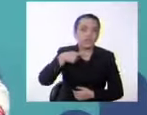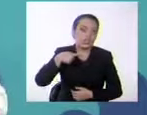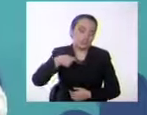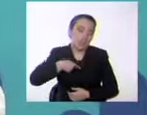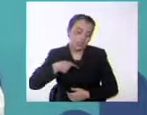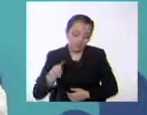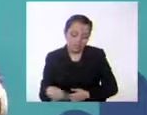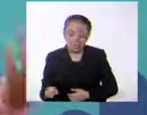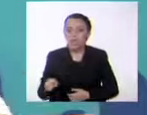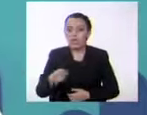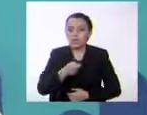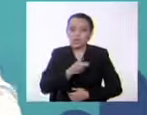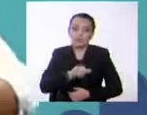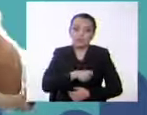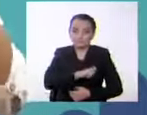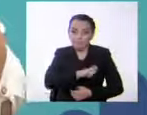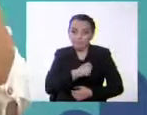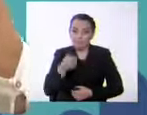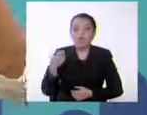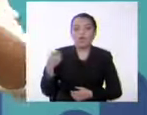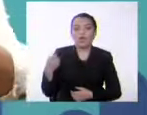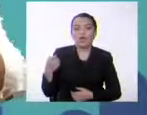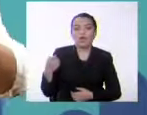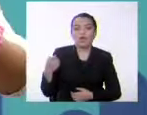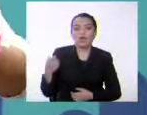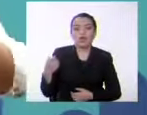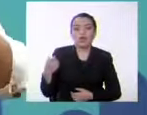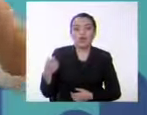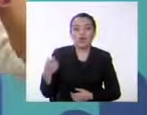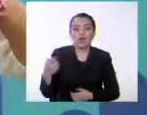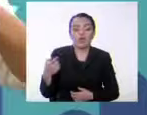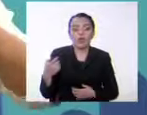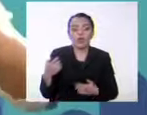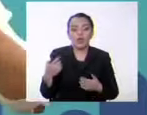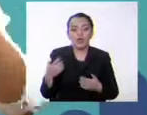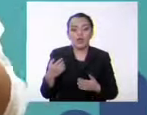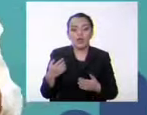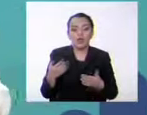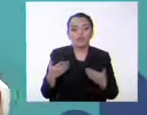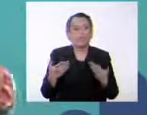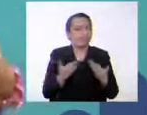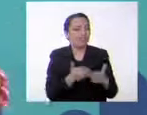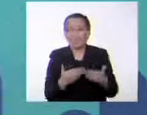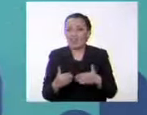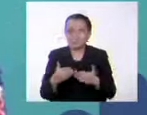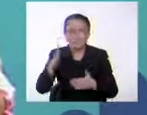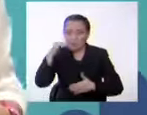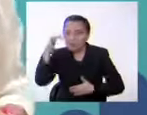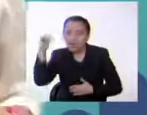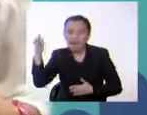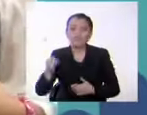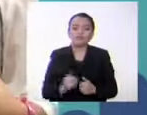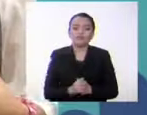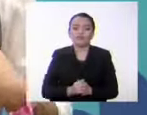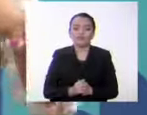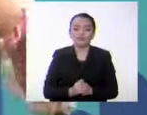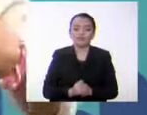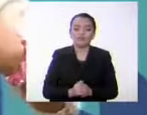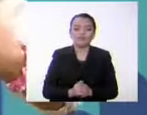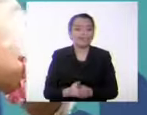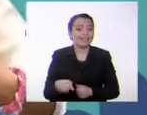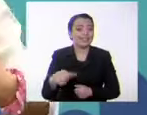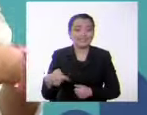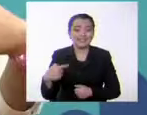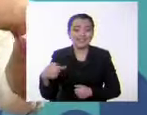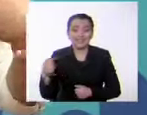ejemplo, en el caso de Japón. Japón, pero porque tenemos ese contacto más directo por la información. Pero siempre, niños y niñas en casa, es importante siempre